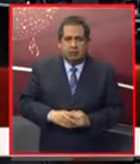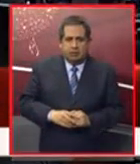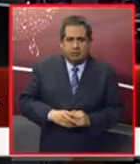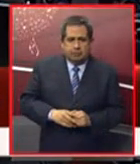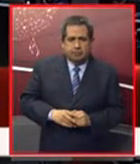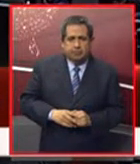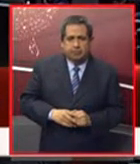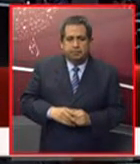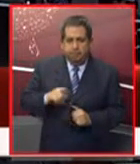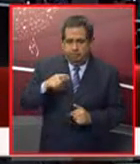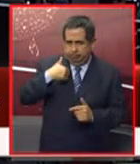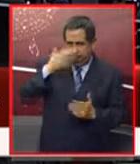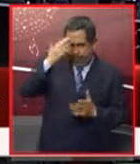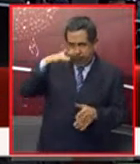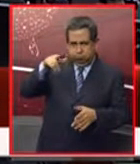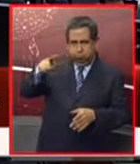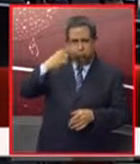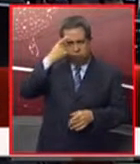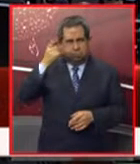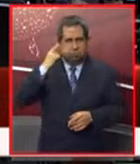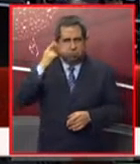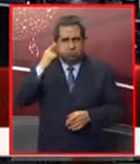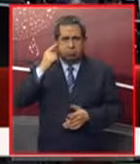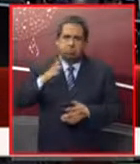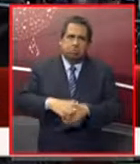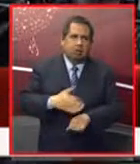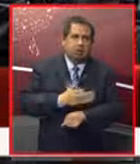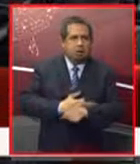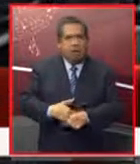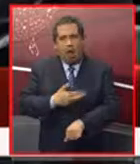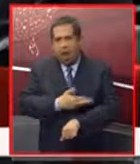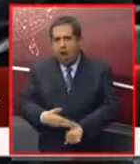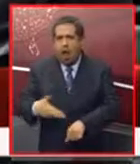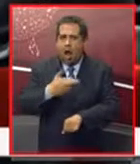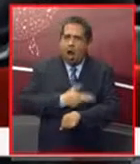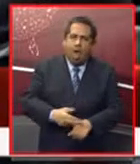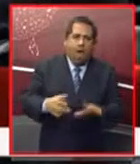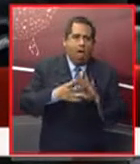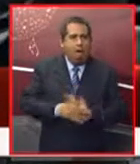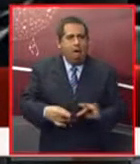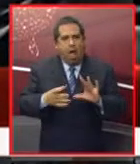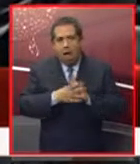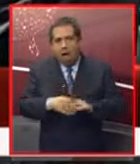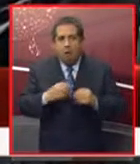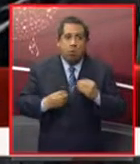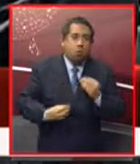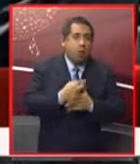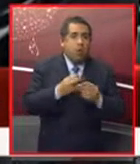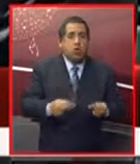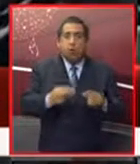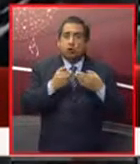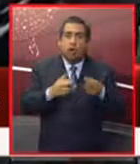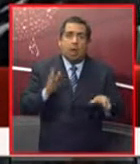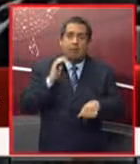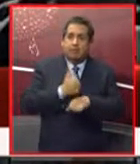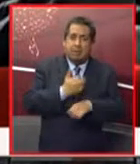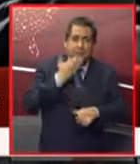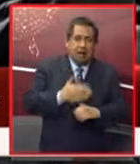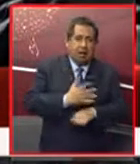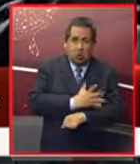¿Quién no conoce o ha escuchado lo tardado y engorroso que es intentar abrir un negocio? De ahí la